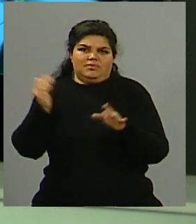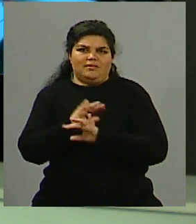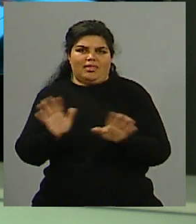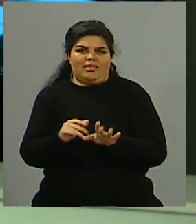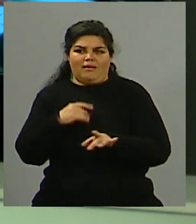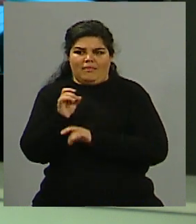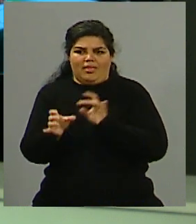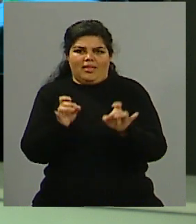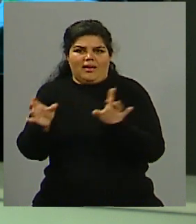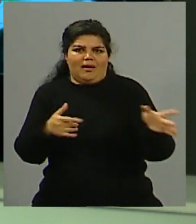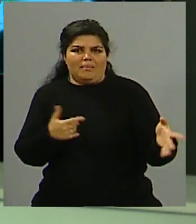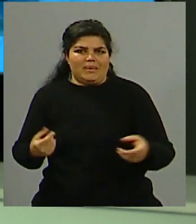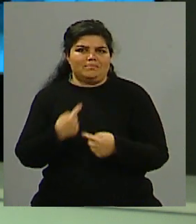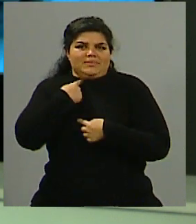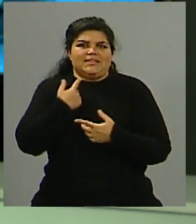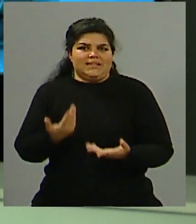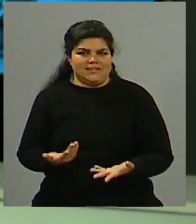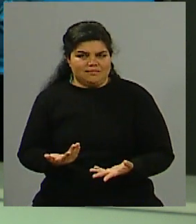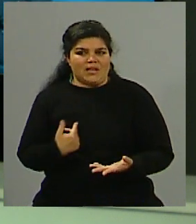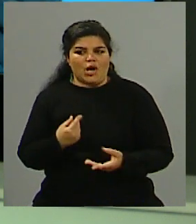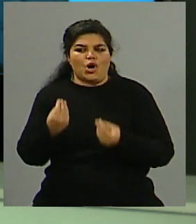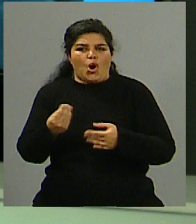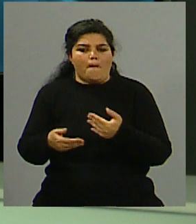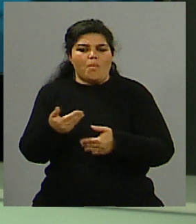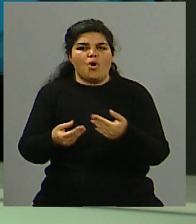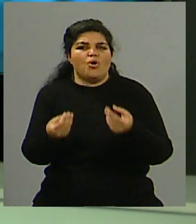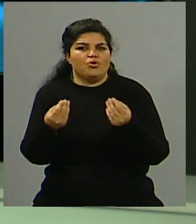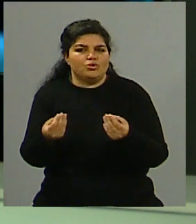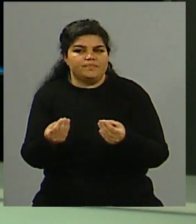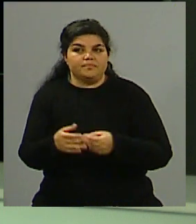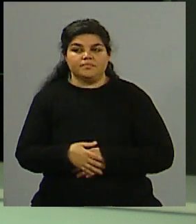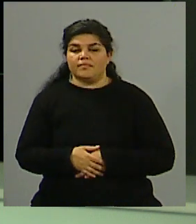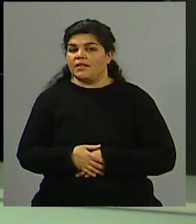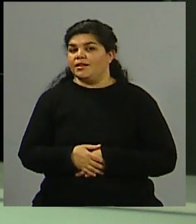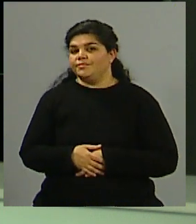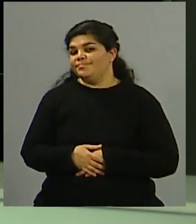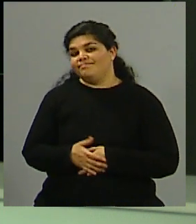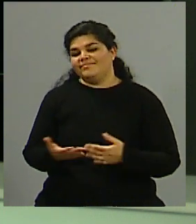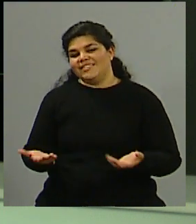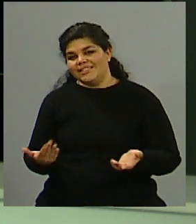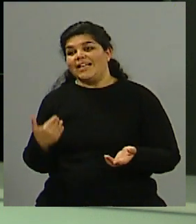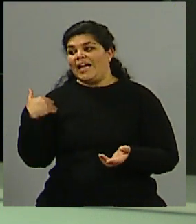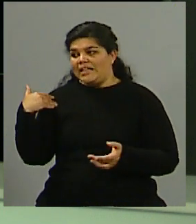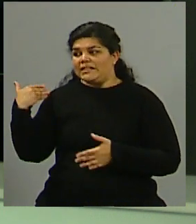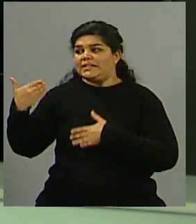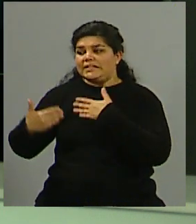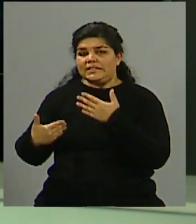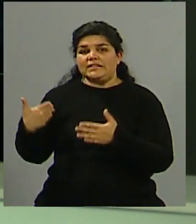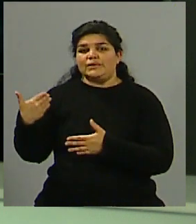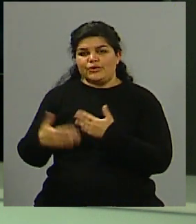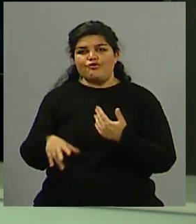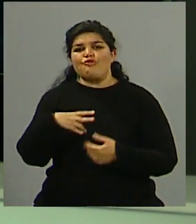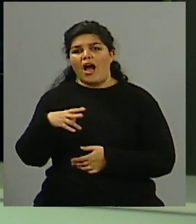supuesto, diría, estamos todavía en un periodo de terminar no sé si terminar,